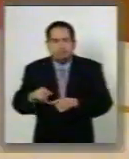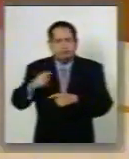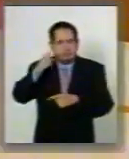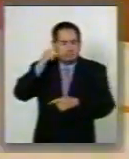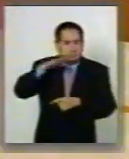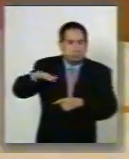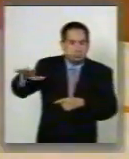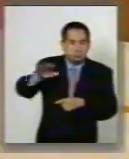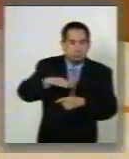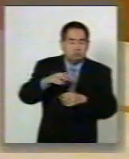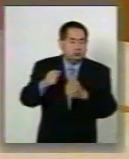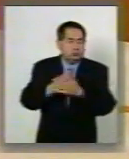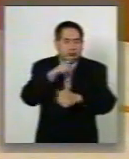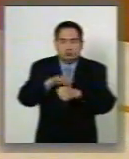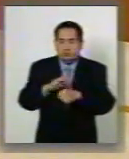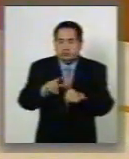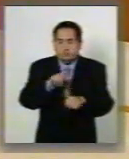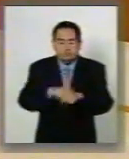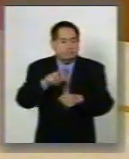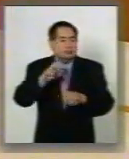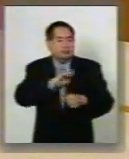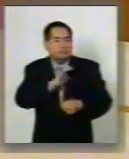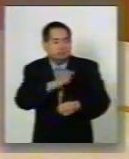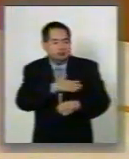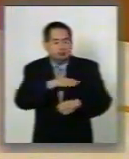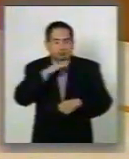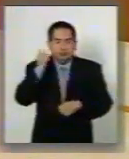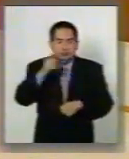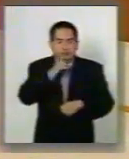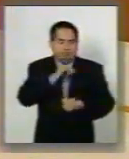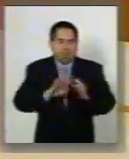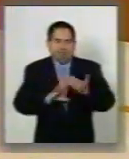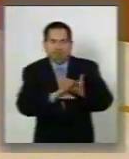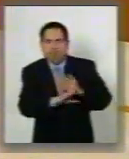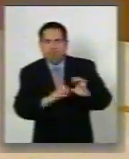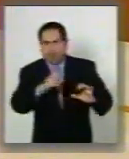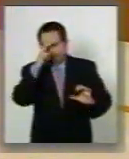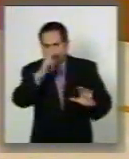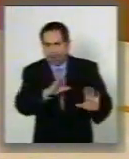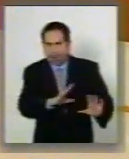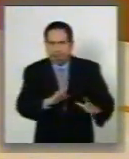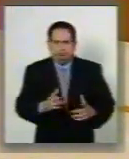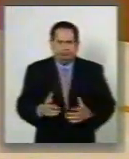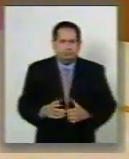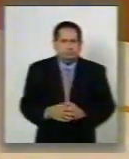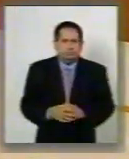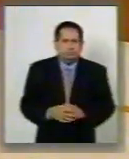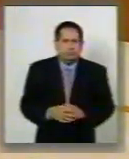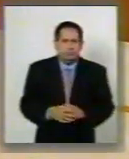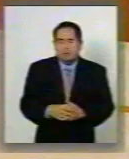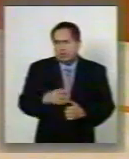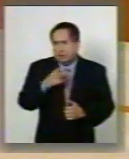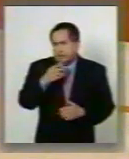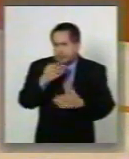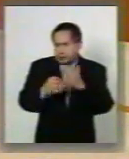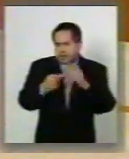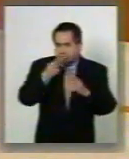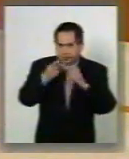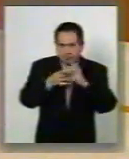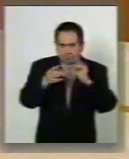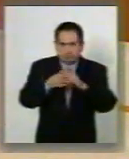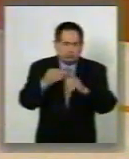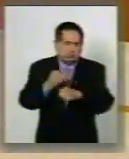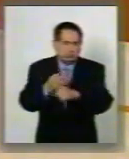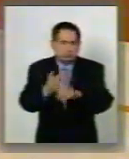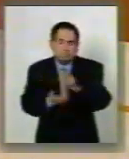de alerta de seguridad nacional en España, Alemania e Italia. Nadie ha hablado en esta